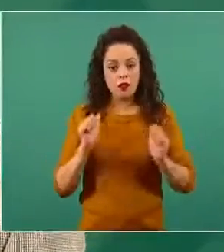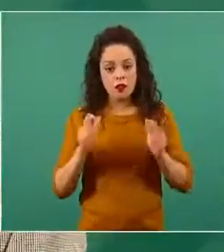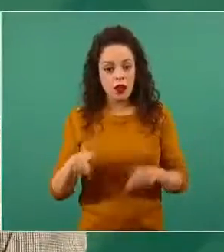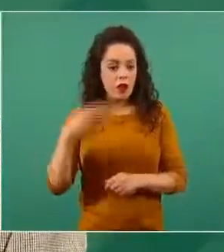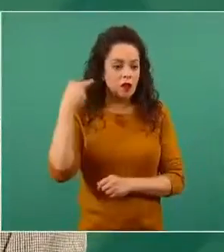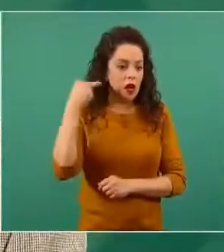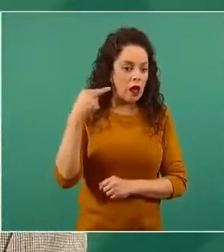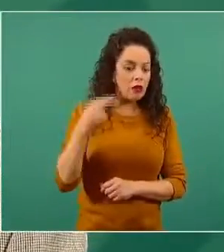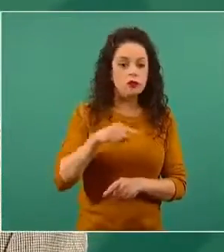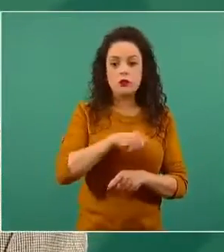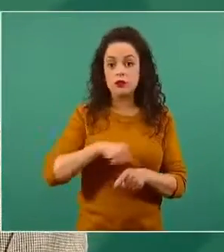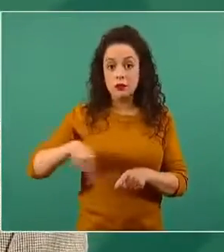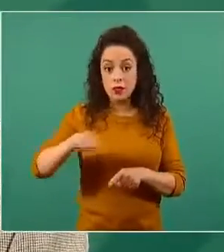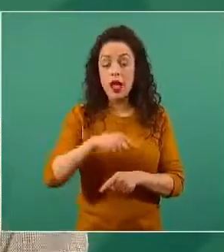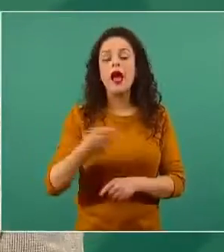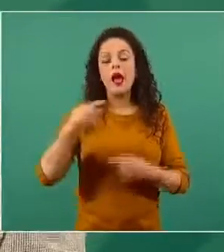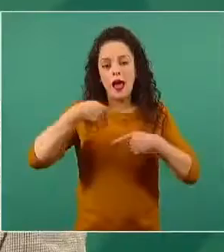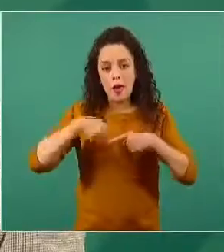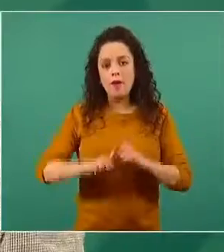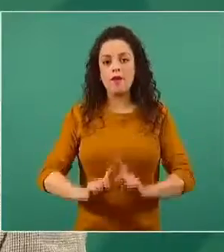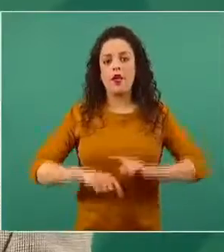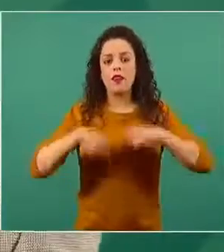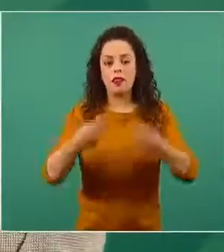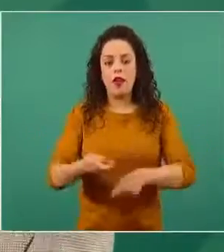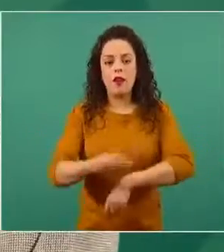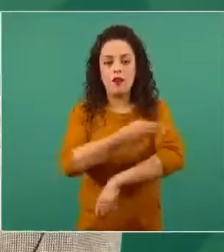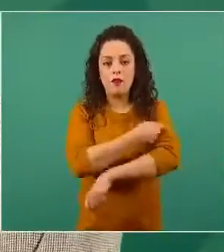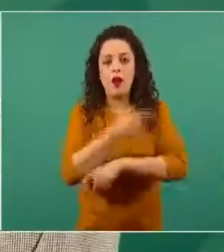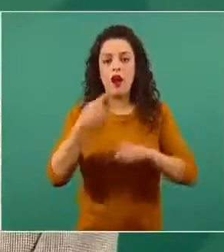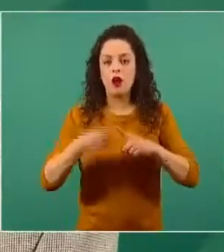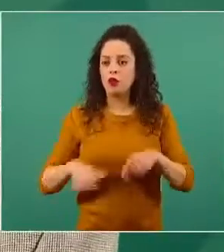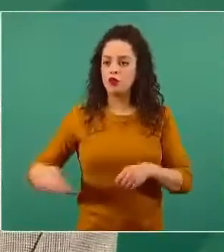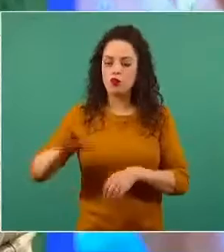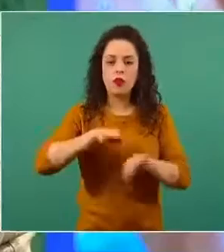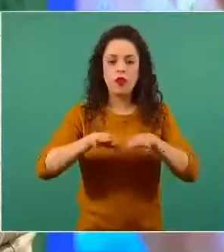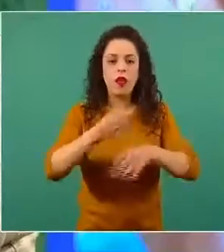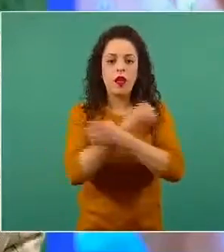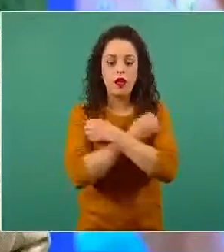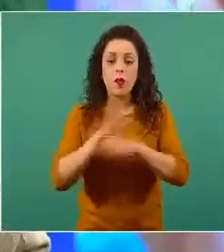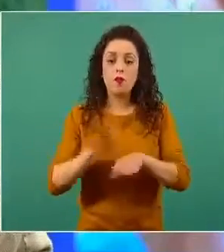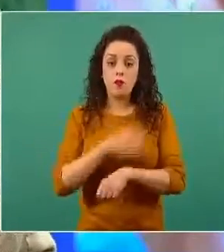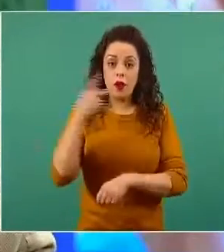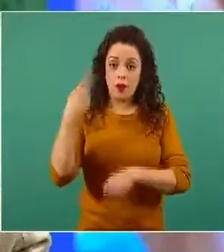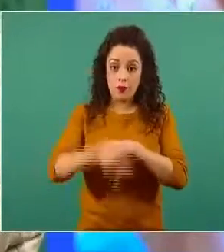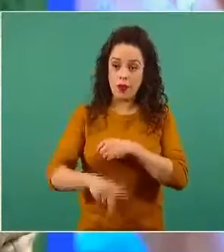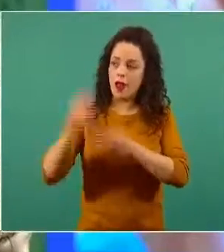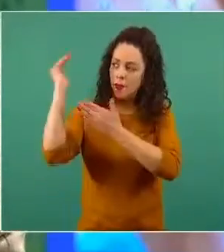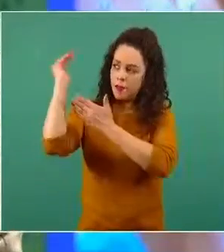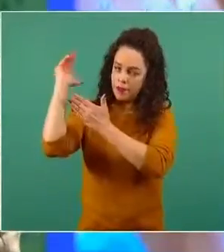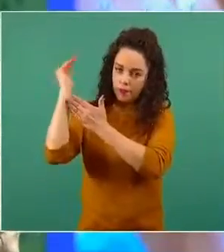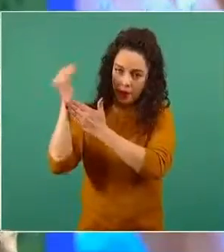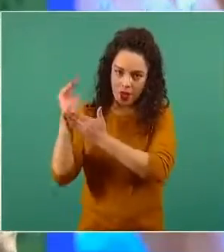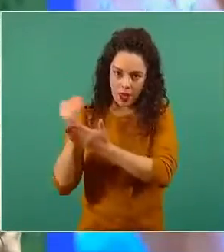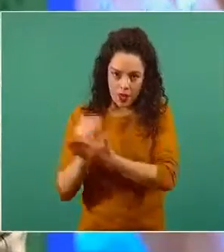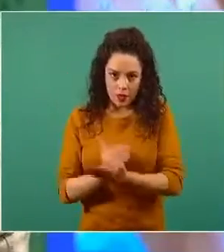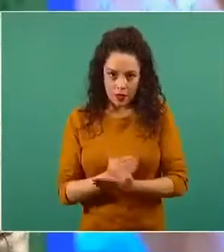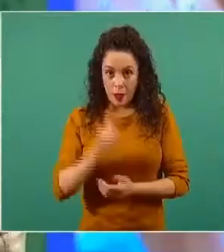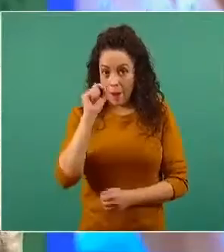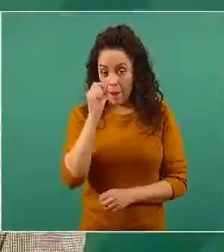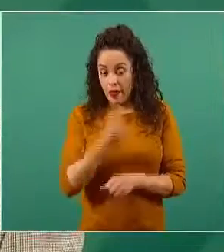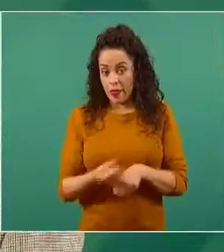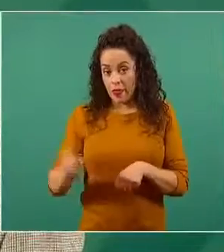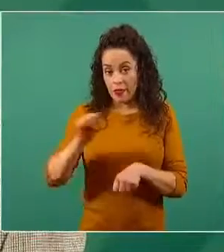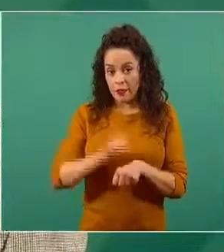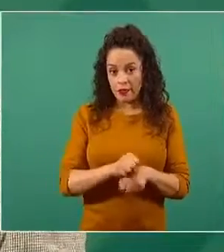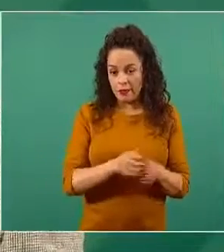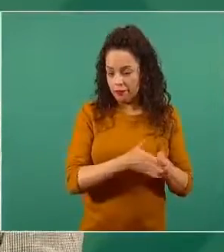vacunar al personal educativo justamente cuando el riesgo bajaba. Estas 20 semanas de reducción de las